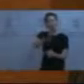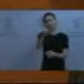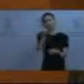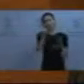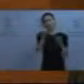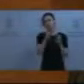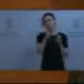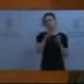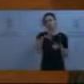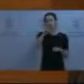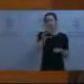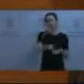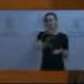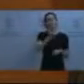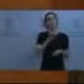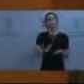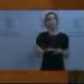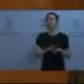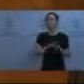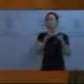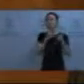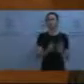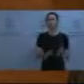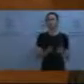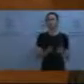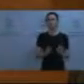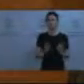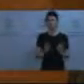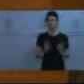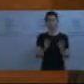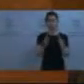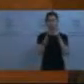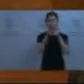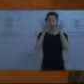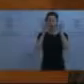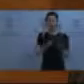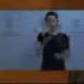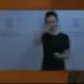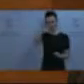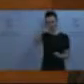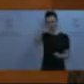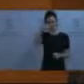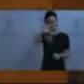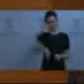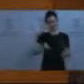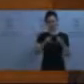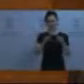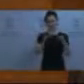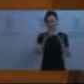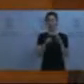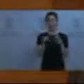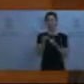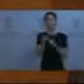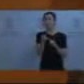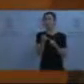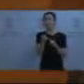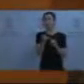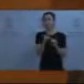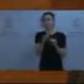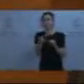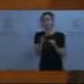qué una actividad arraigada en Asturias y arraigada fuera de Asturias puede quedar fuera de un